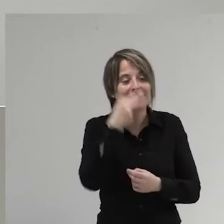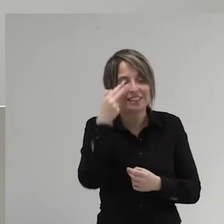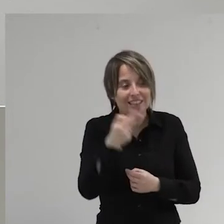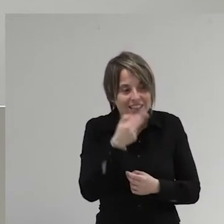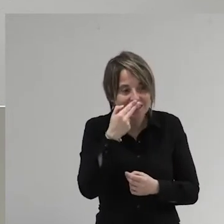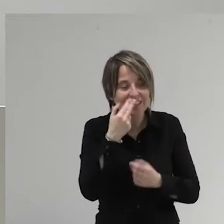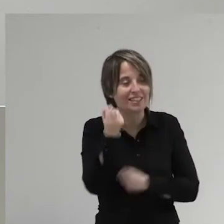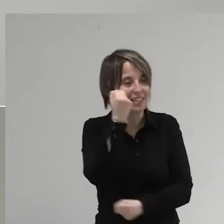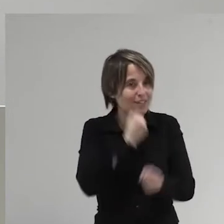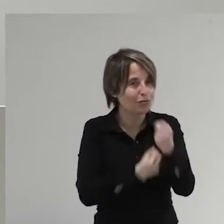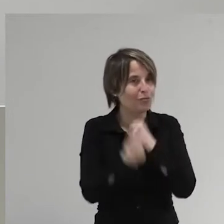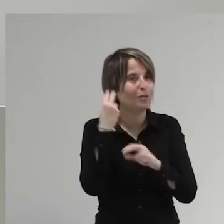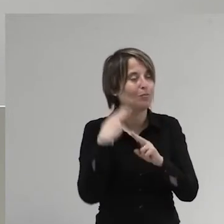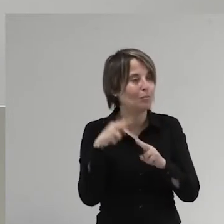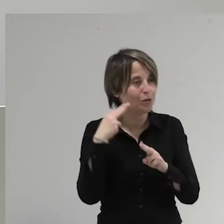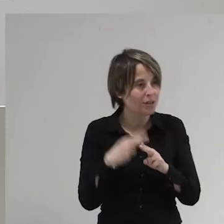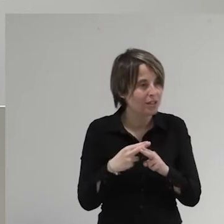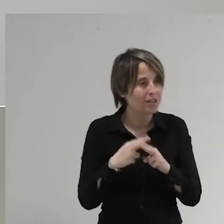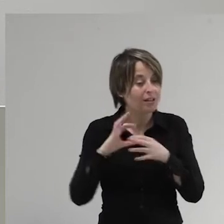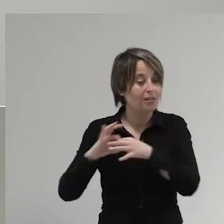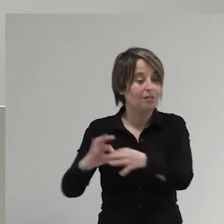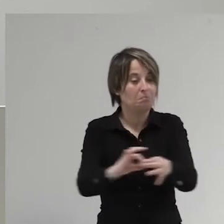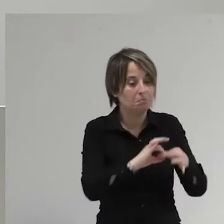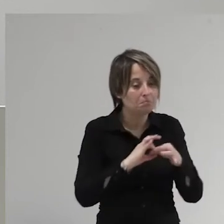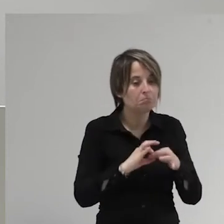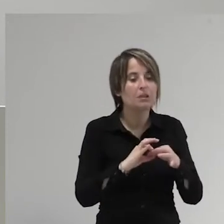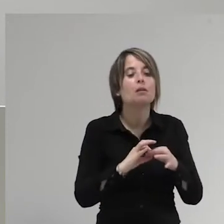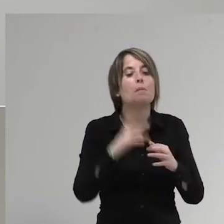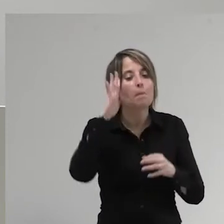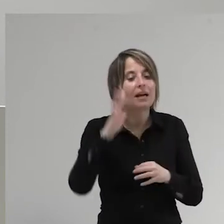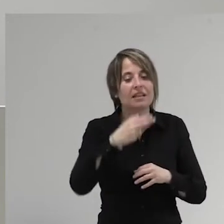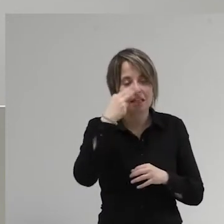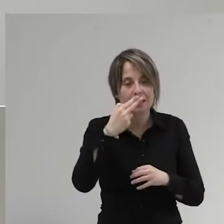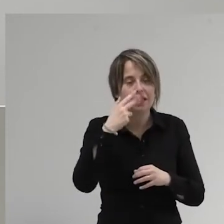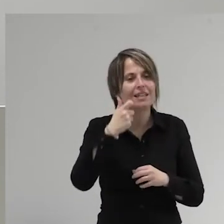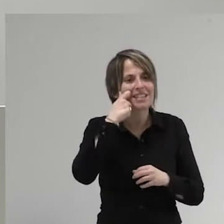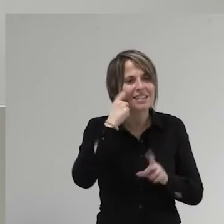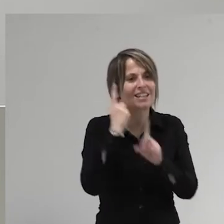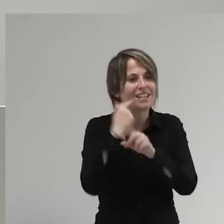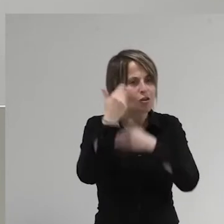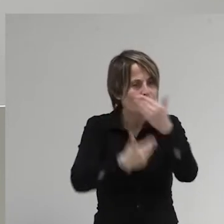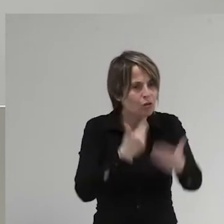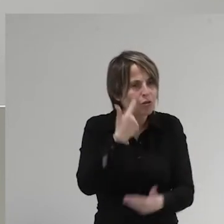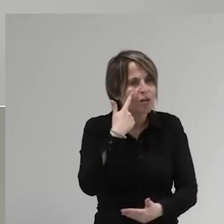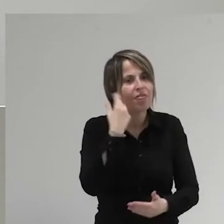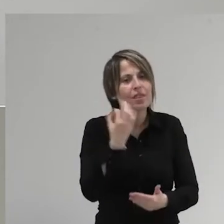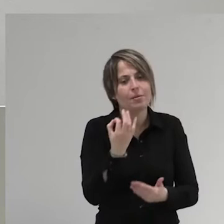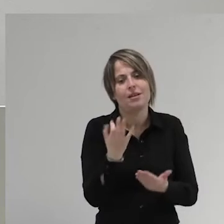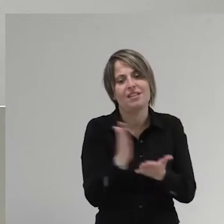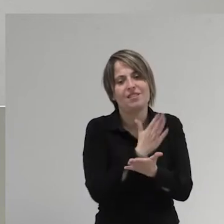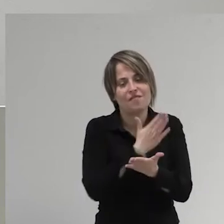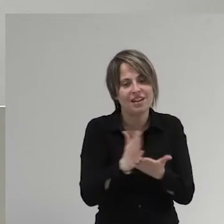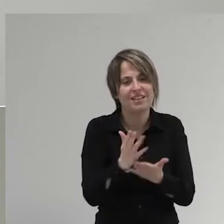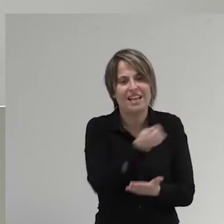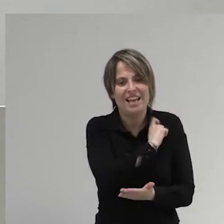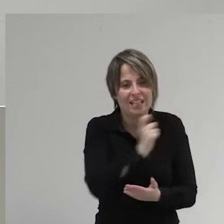una economía política en coordenadas de acumulación que siga siendo así. Es que necesita de la diferencia para la explotación. Y la